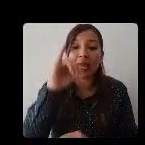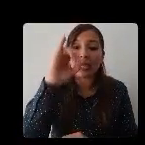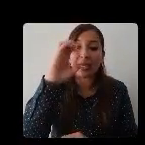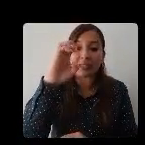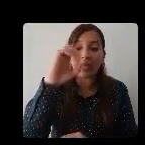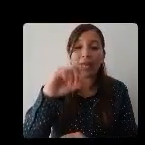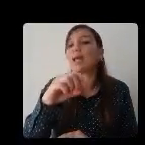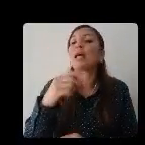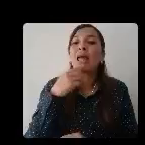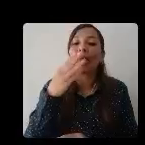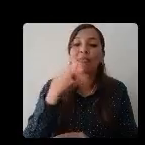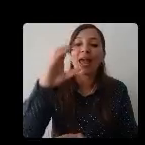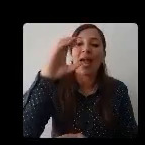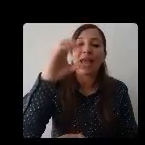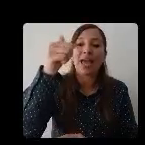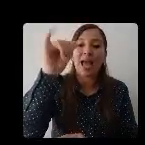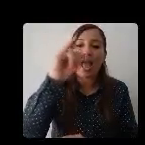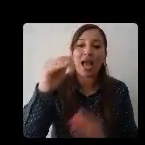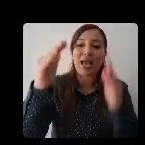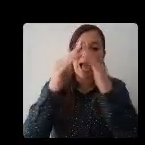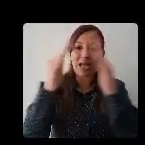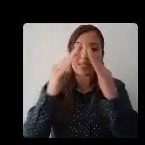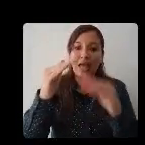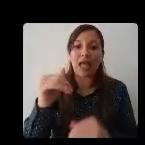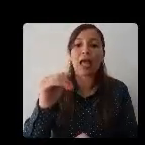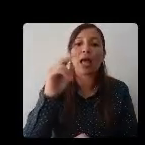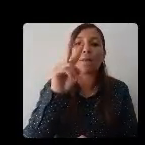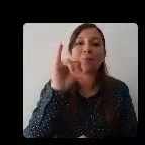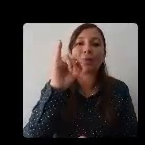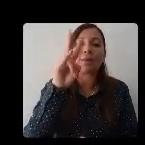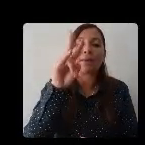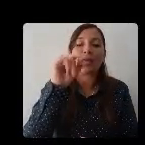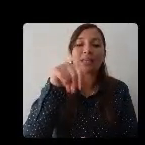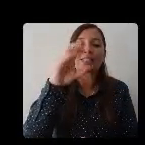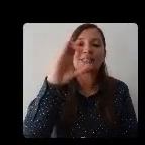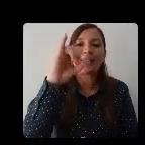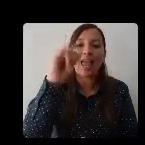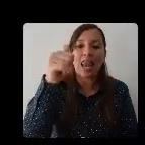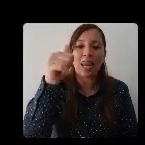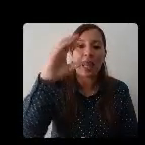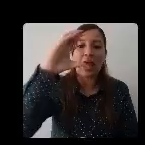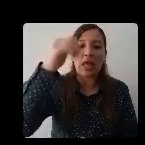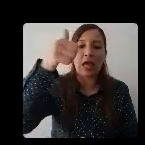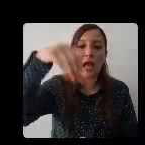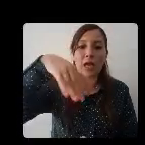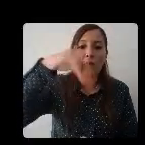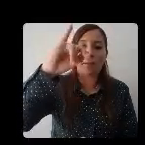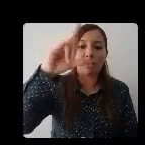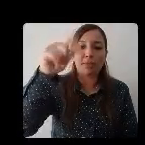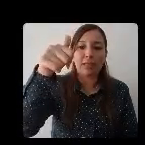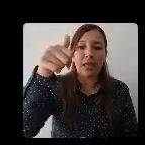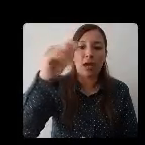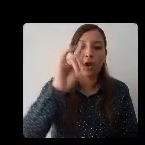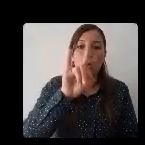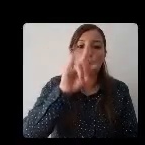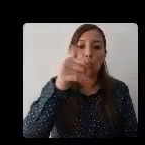Sí, señorita, sí, eso también sí hemos podido capacitarnos un poco más en el manejo, ¿no? De redes